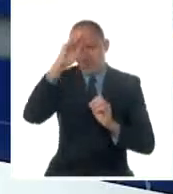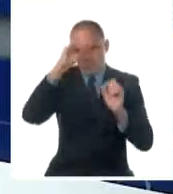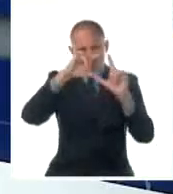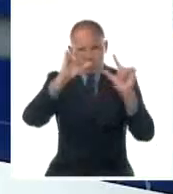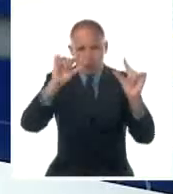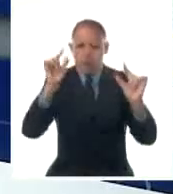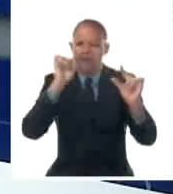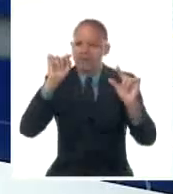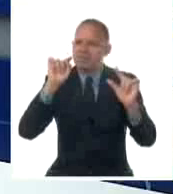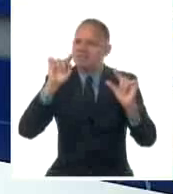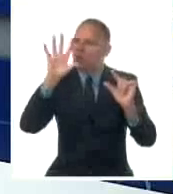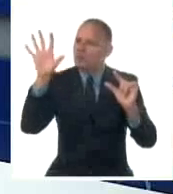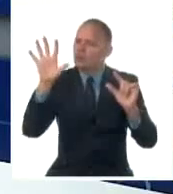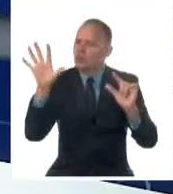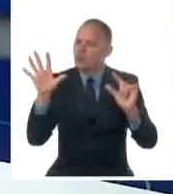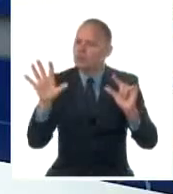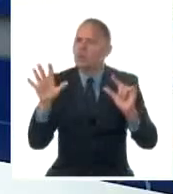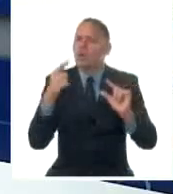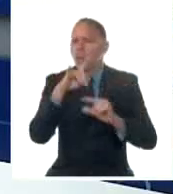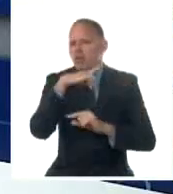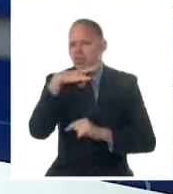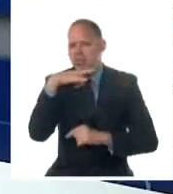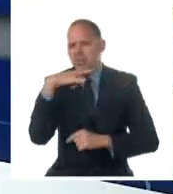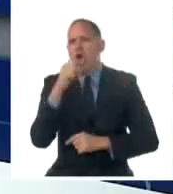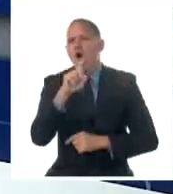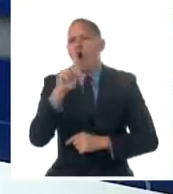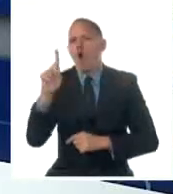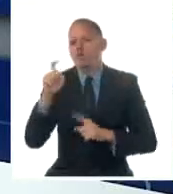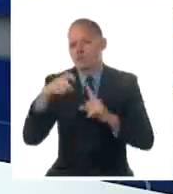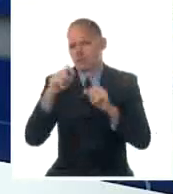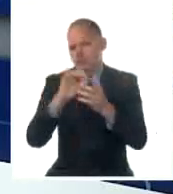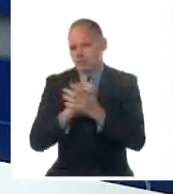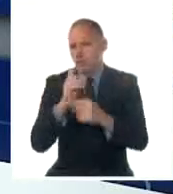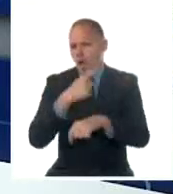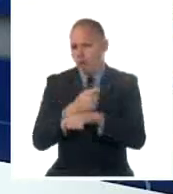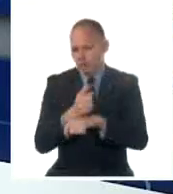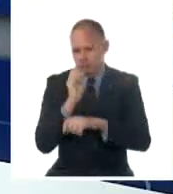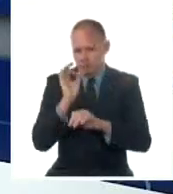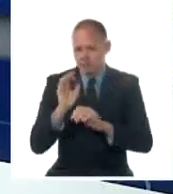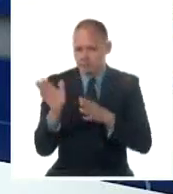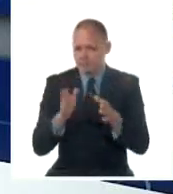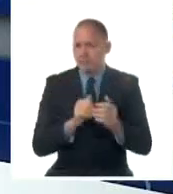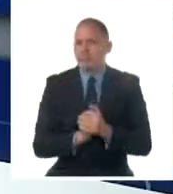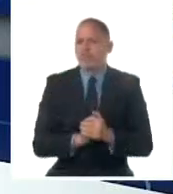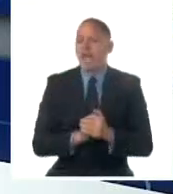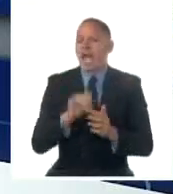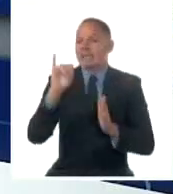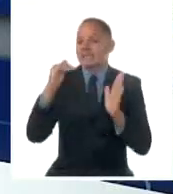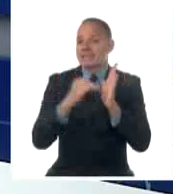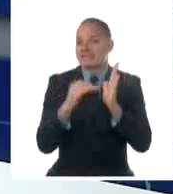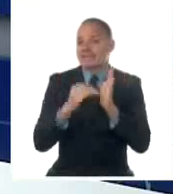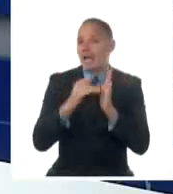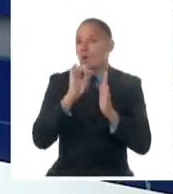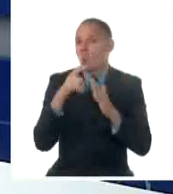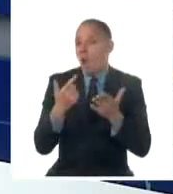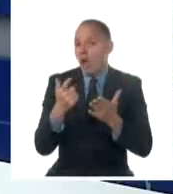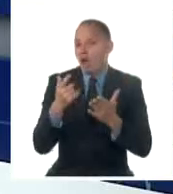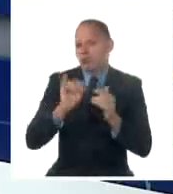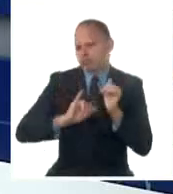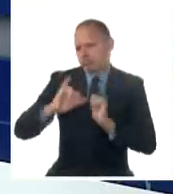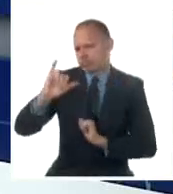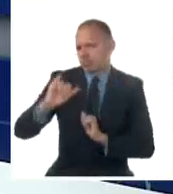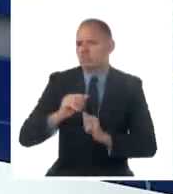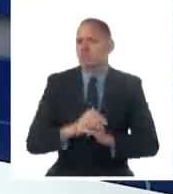sur-sudeste a razón de 11 kilómetros por hora. A las 6 de la tarde, su región central se estimó en los 26.3 grados de latitud